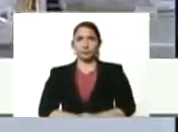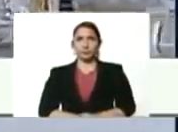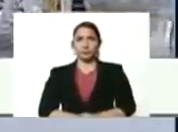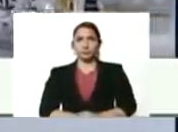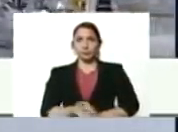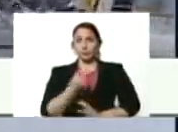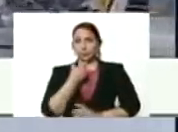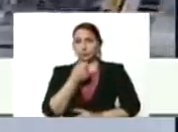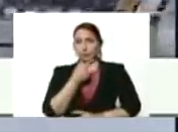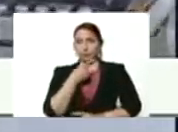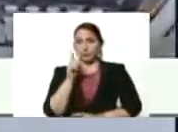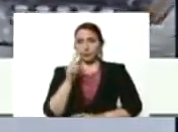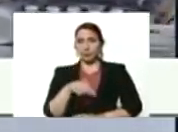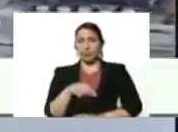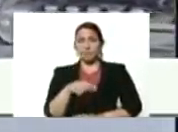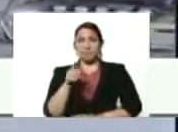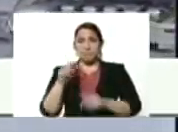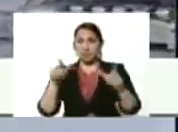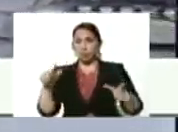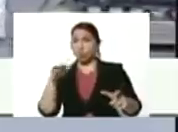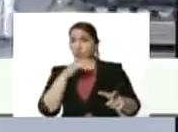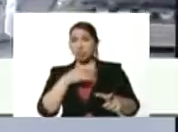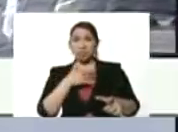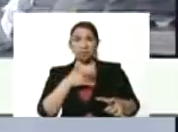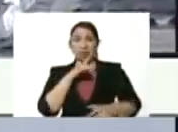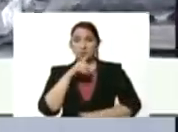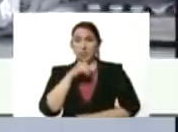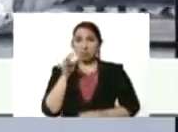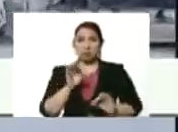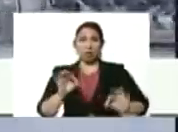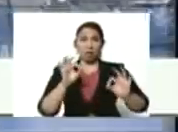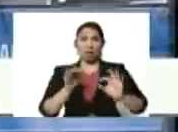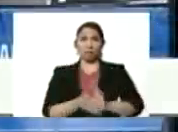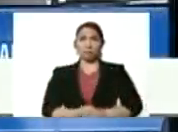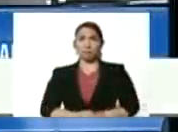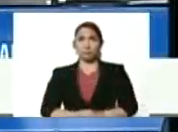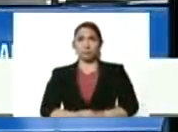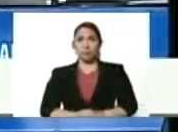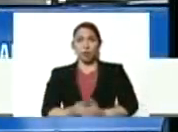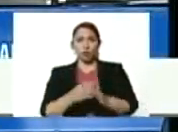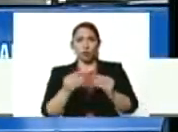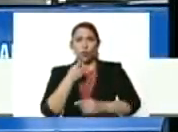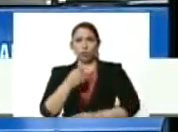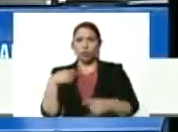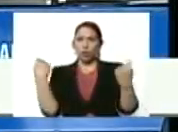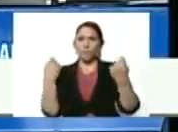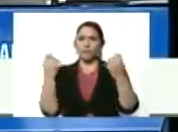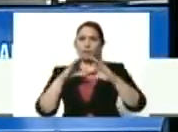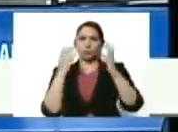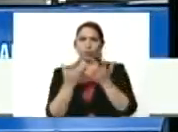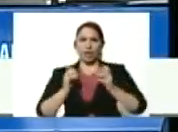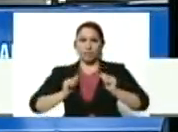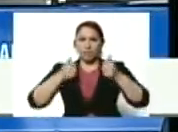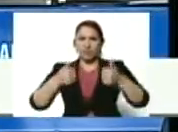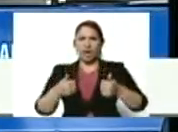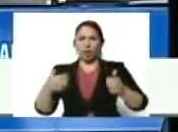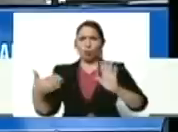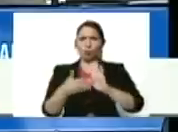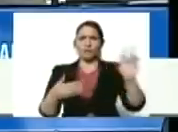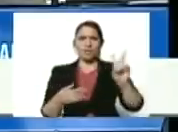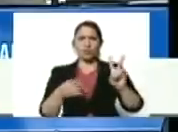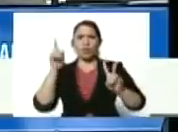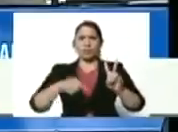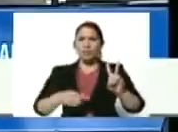Tratamientos para los asintomáticos. Todo esto lo digo por la campaña mundial que han emprendido contra Venezuela,